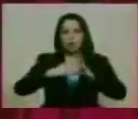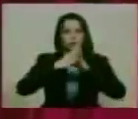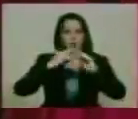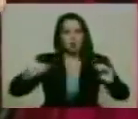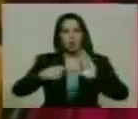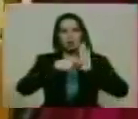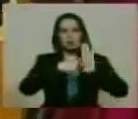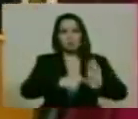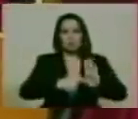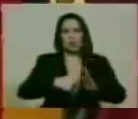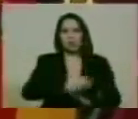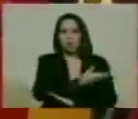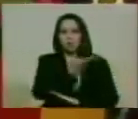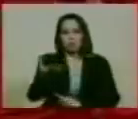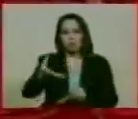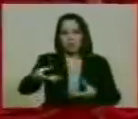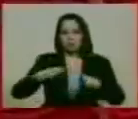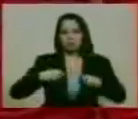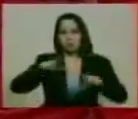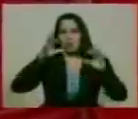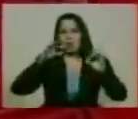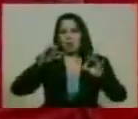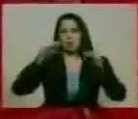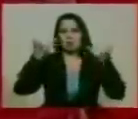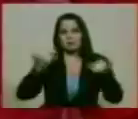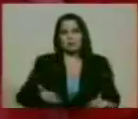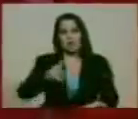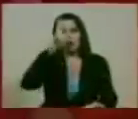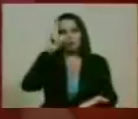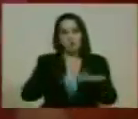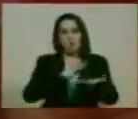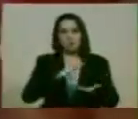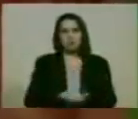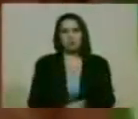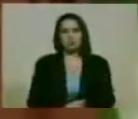presentado por ustedes y lo apruebo en todas sus partes.